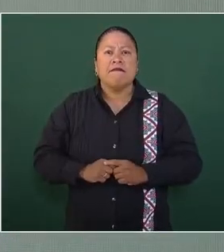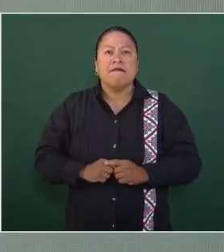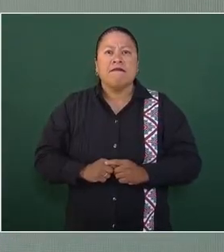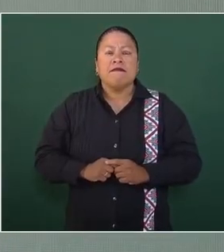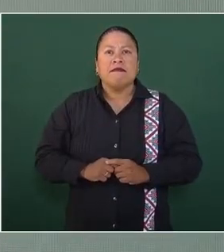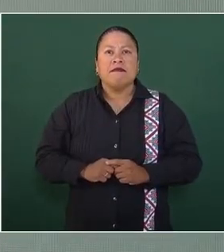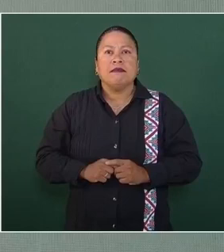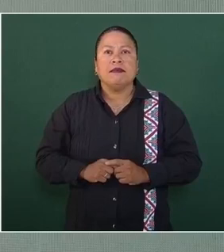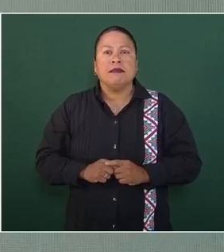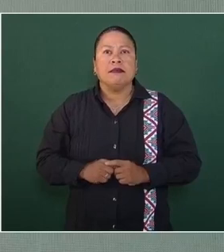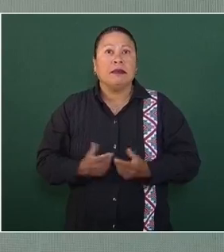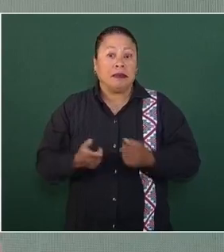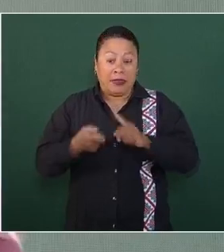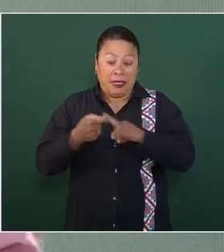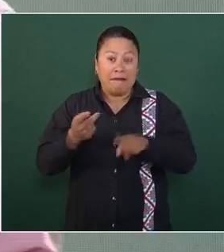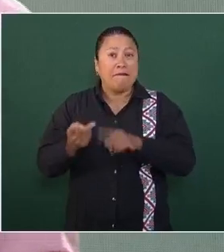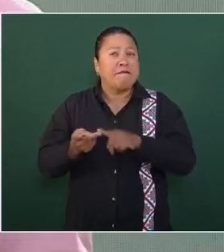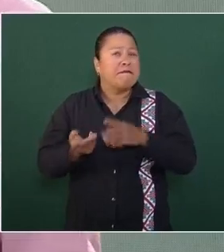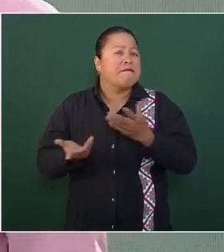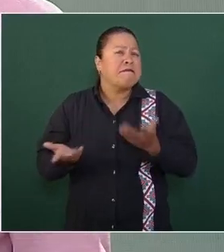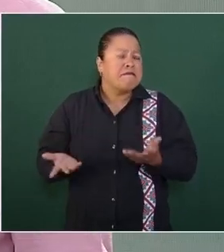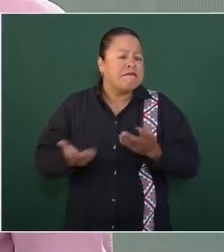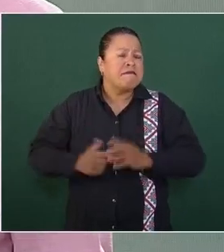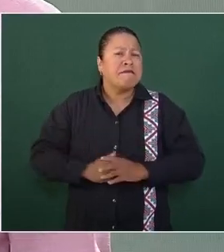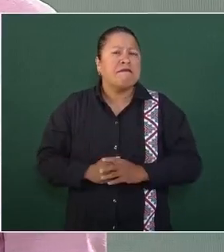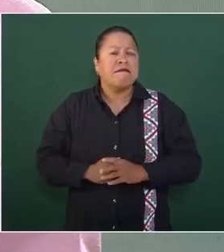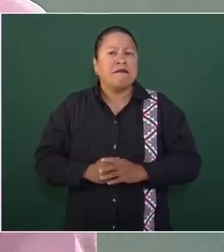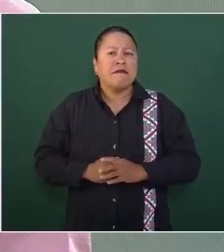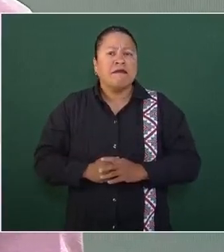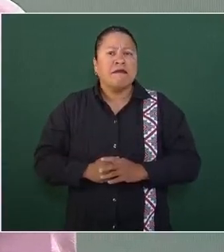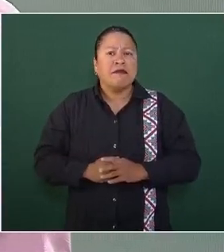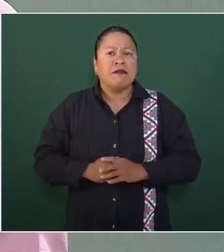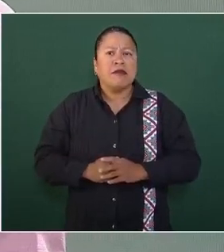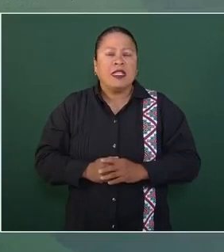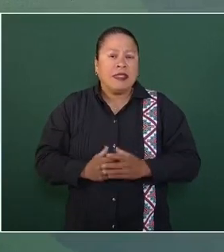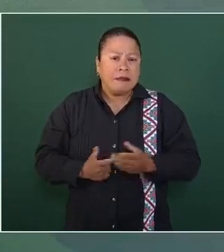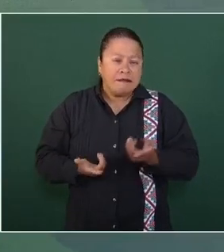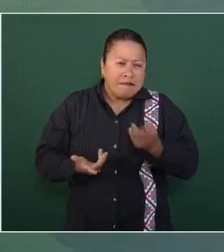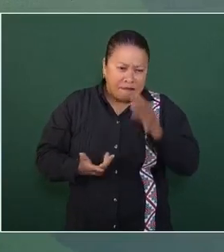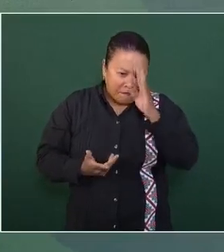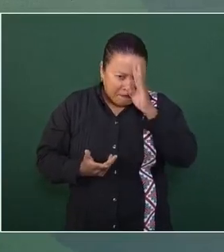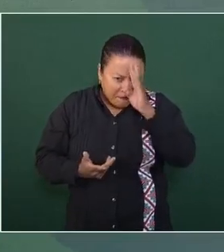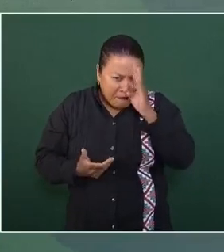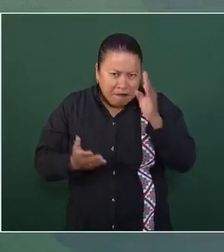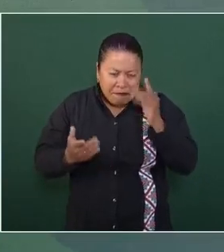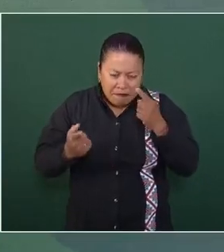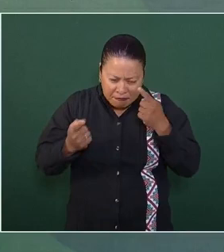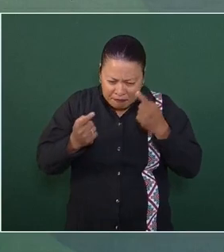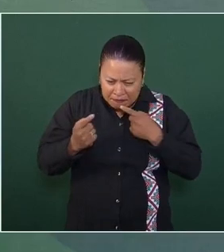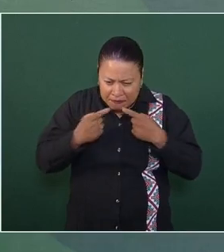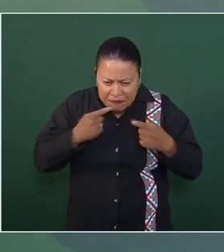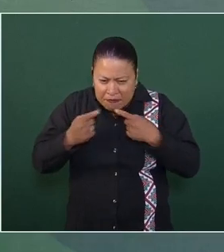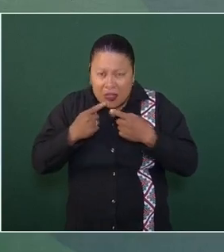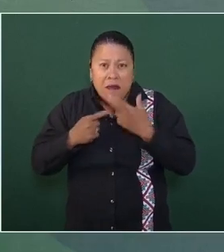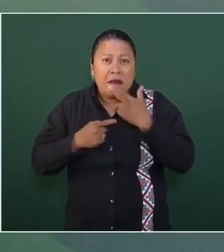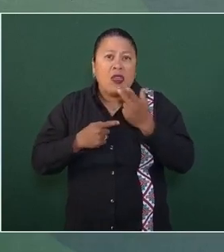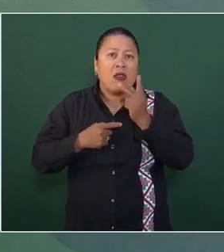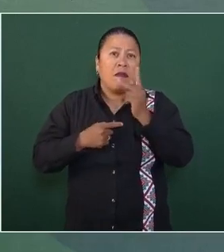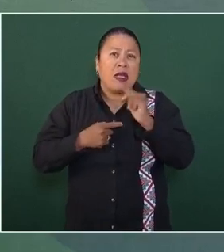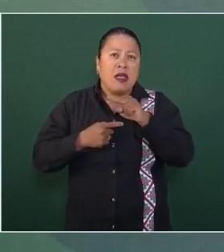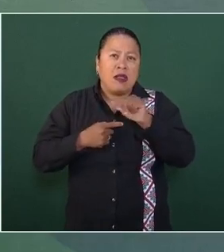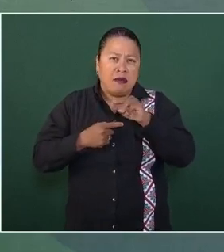luego se opta por por Panamá